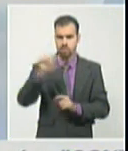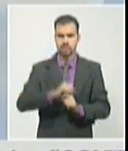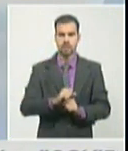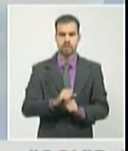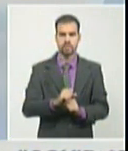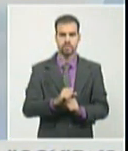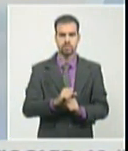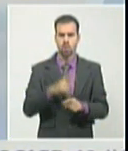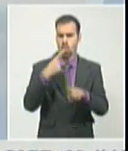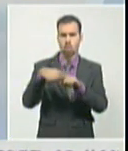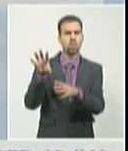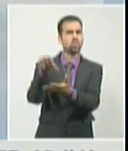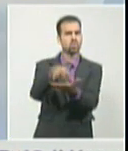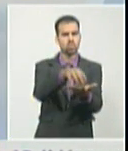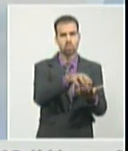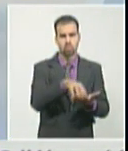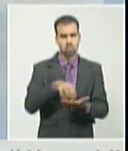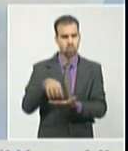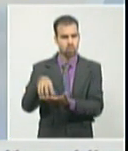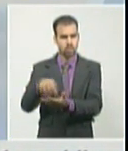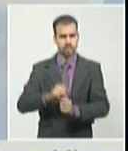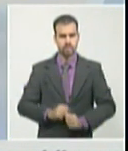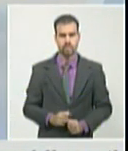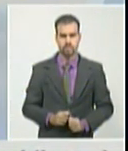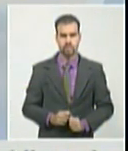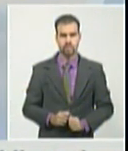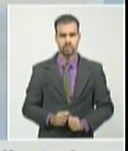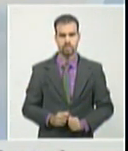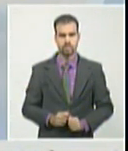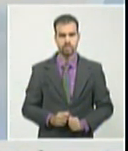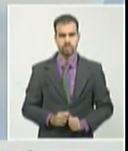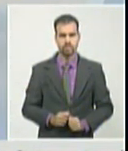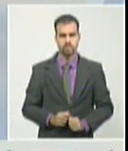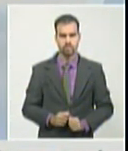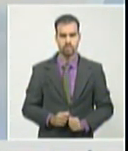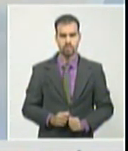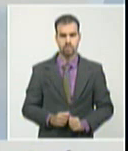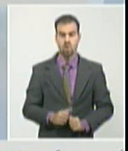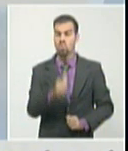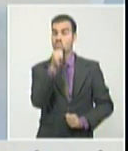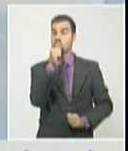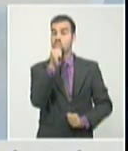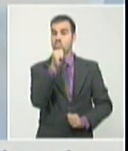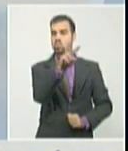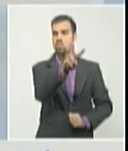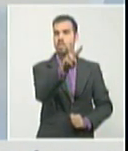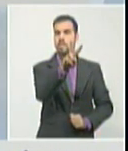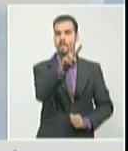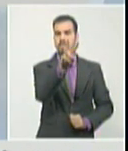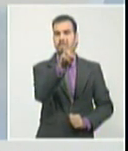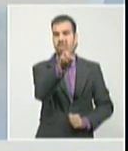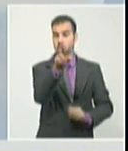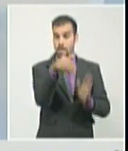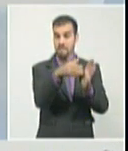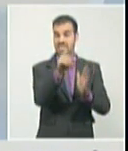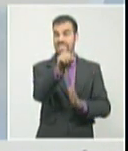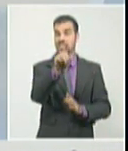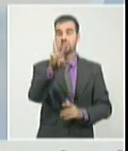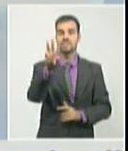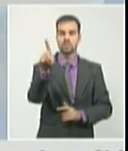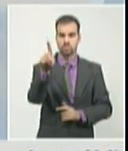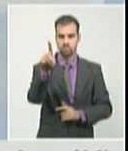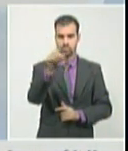aislamiento 2.131 sospechos ya estamos hablando de personas que tienen síntomas de la